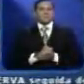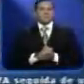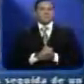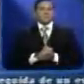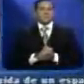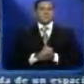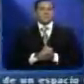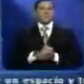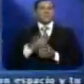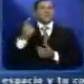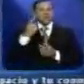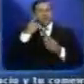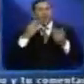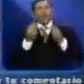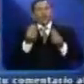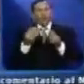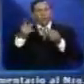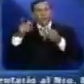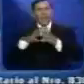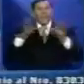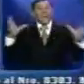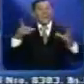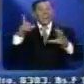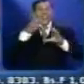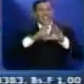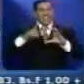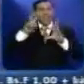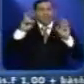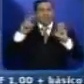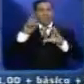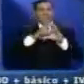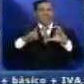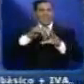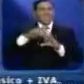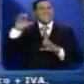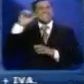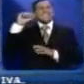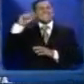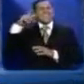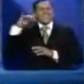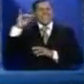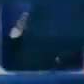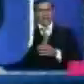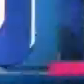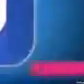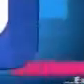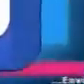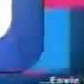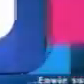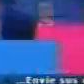Este es tan solo un abrebocas de lo que será el gran lanzamiento del álbum de Shakira este 12 de noviembre.